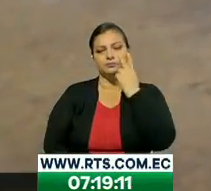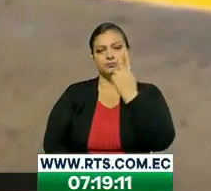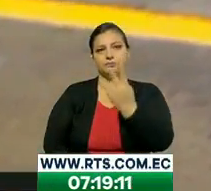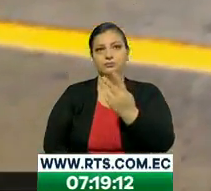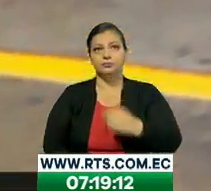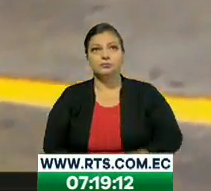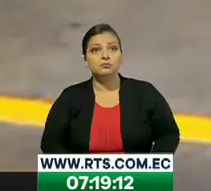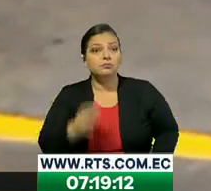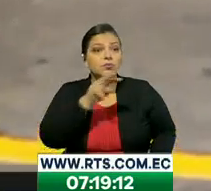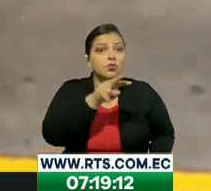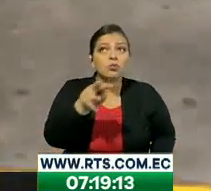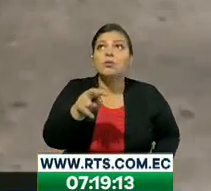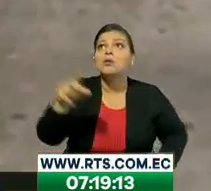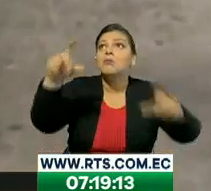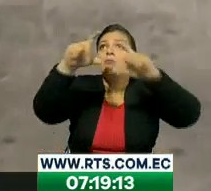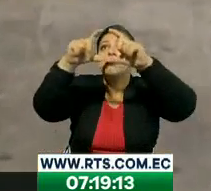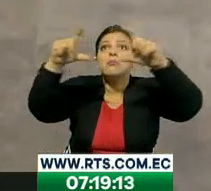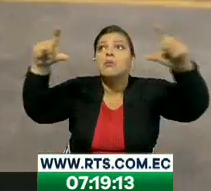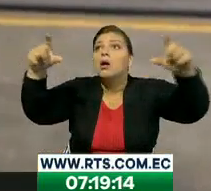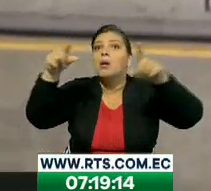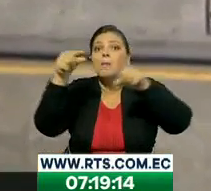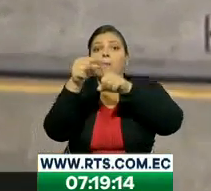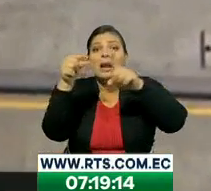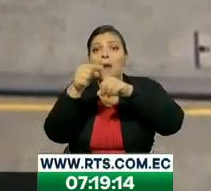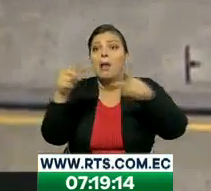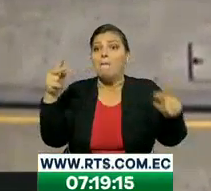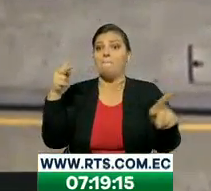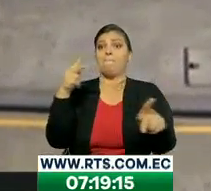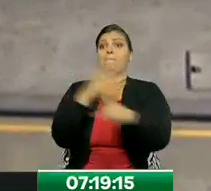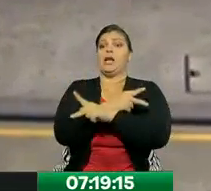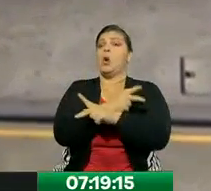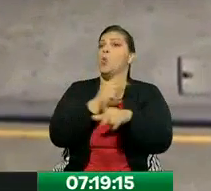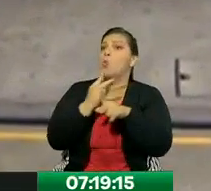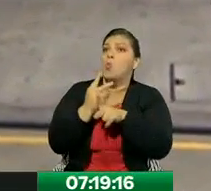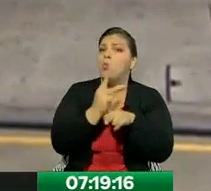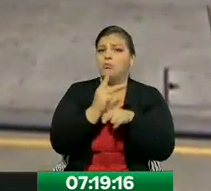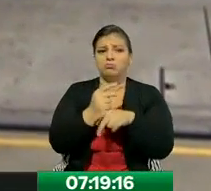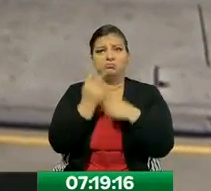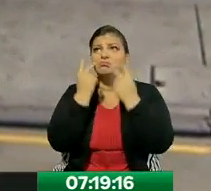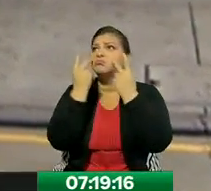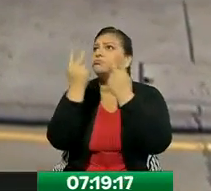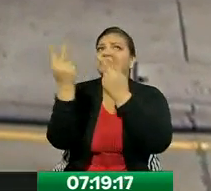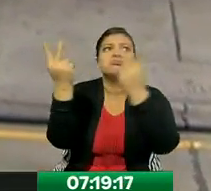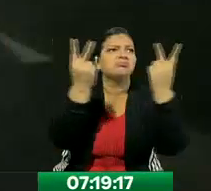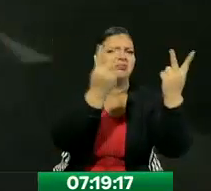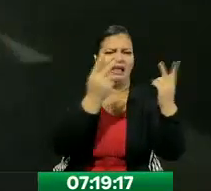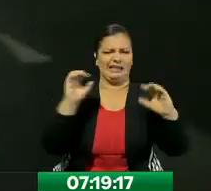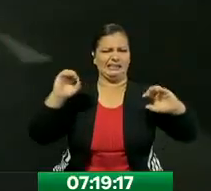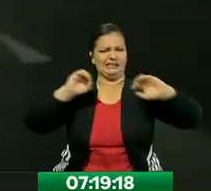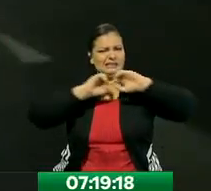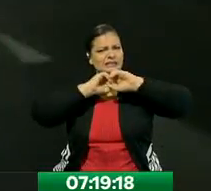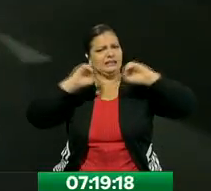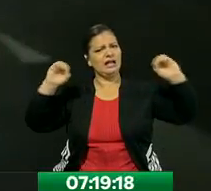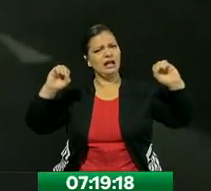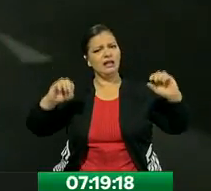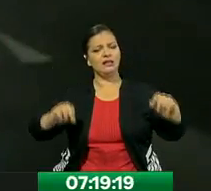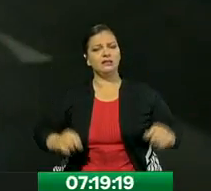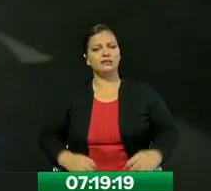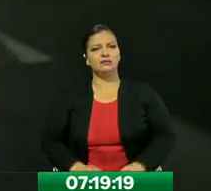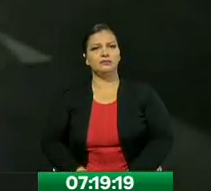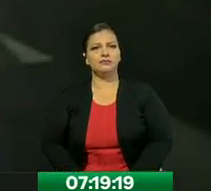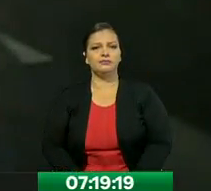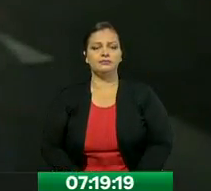peligro? Y él intentaba pasar al otro lado. A los baños. Informó Julio César Saona.